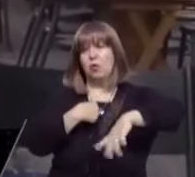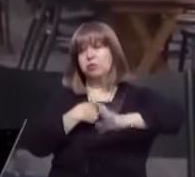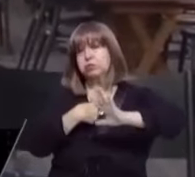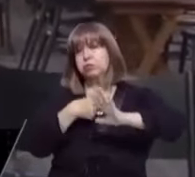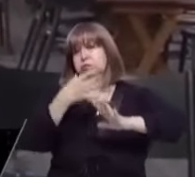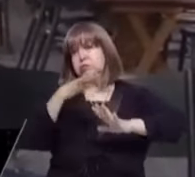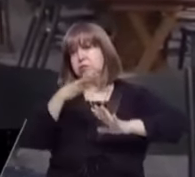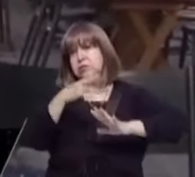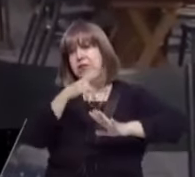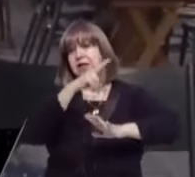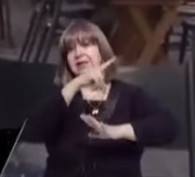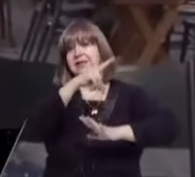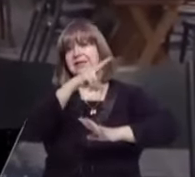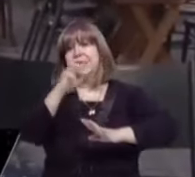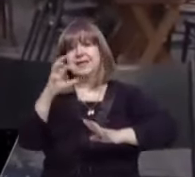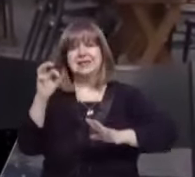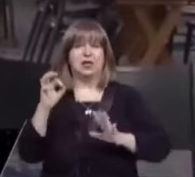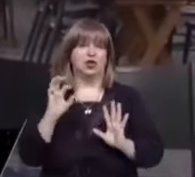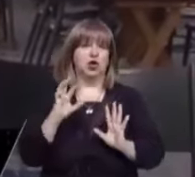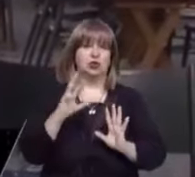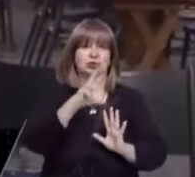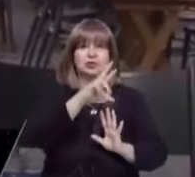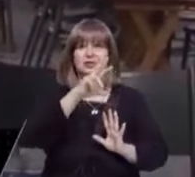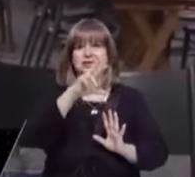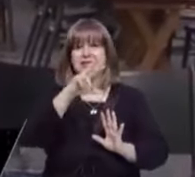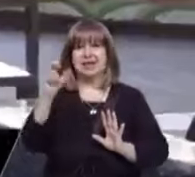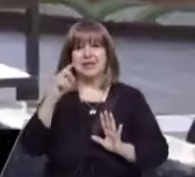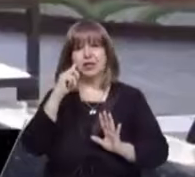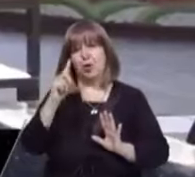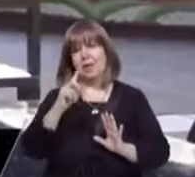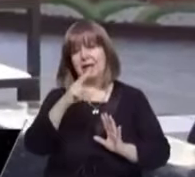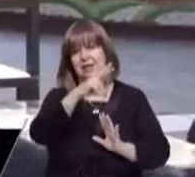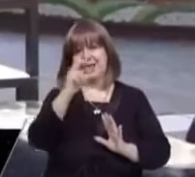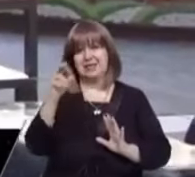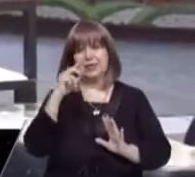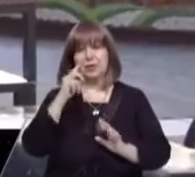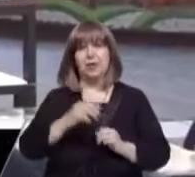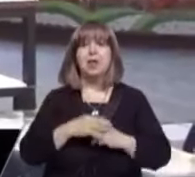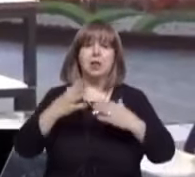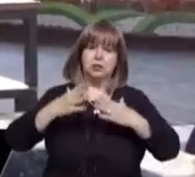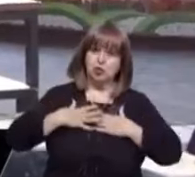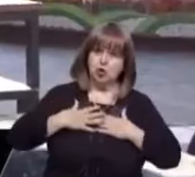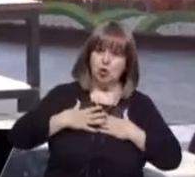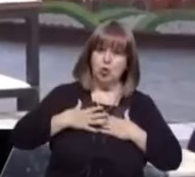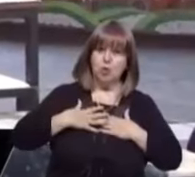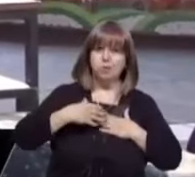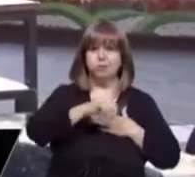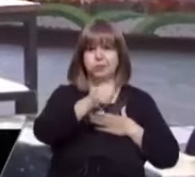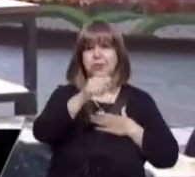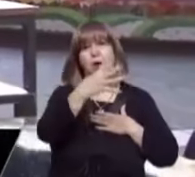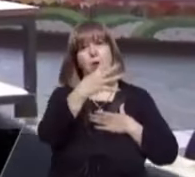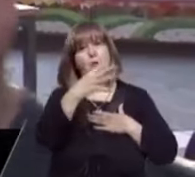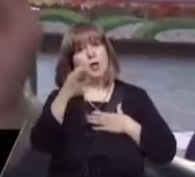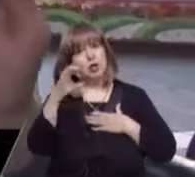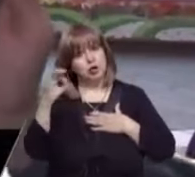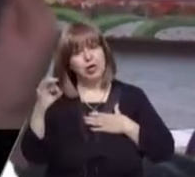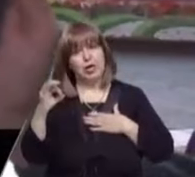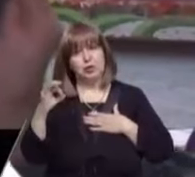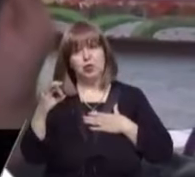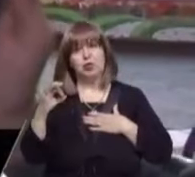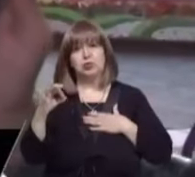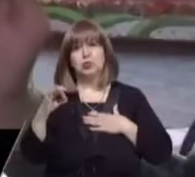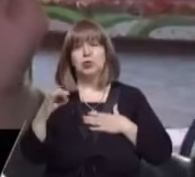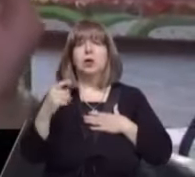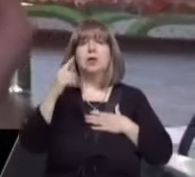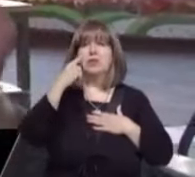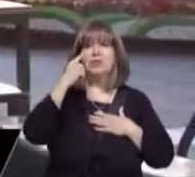sueldo alrededor de los 300.000, eso va variando siempre. 400, más o menos, quizás. ¿Y eso en qué se gasta?